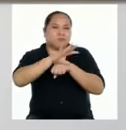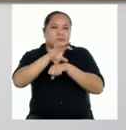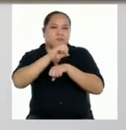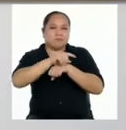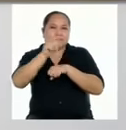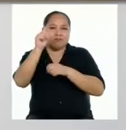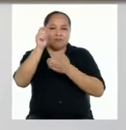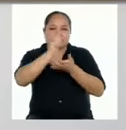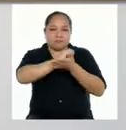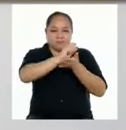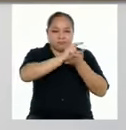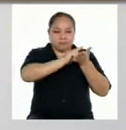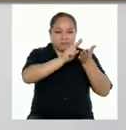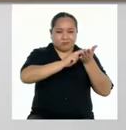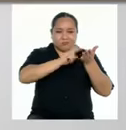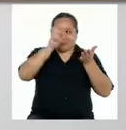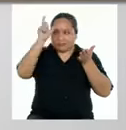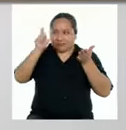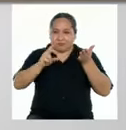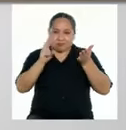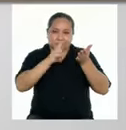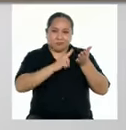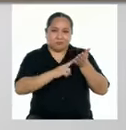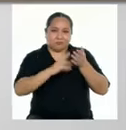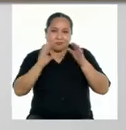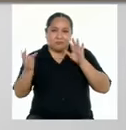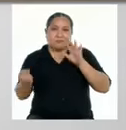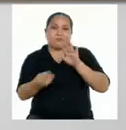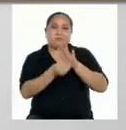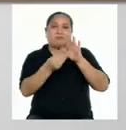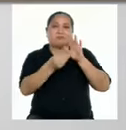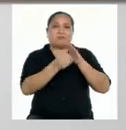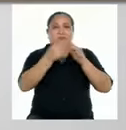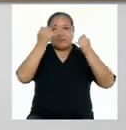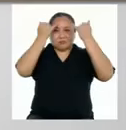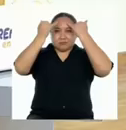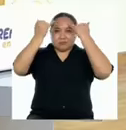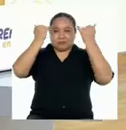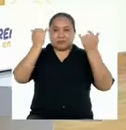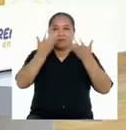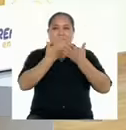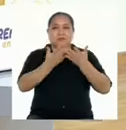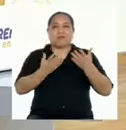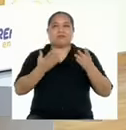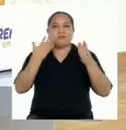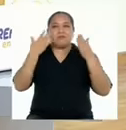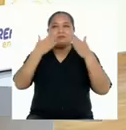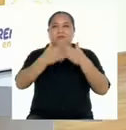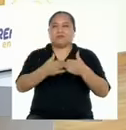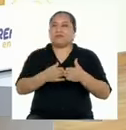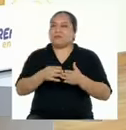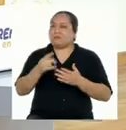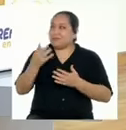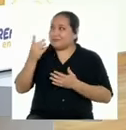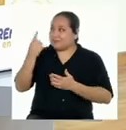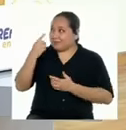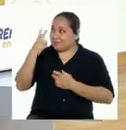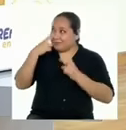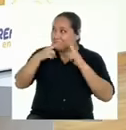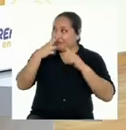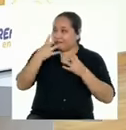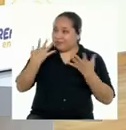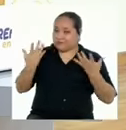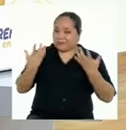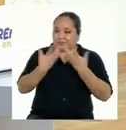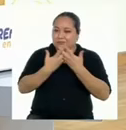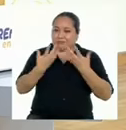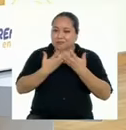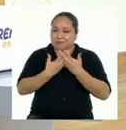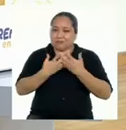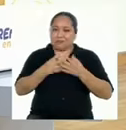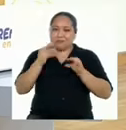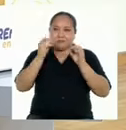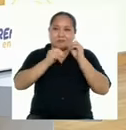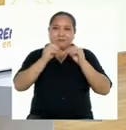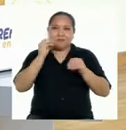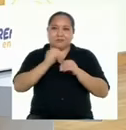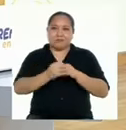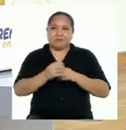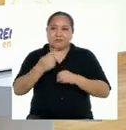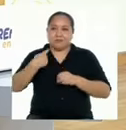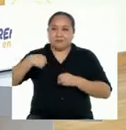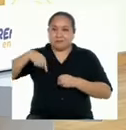lector que se sume a tu propuesta con acciones concretas. ¿Se nota que quise vincular la generación de energía con nuestra